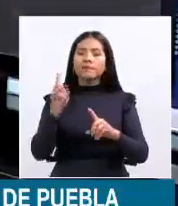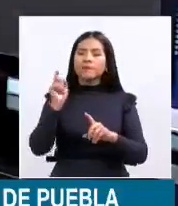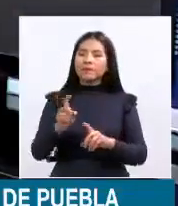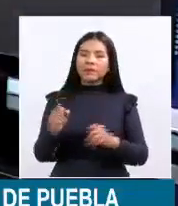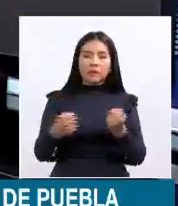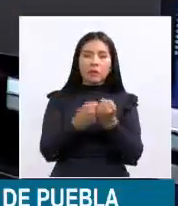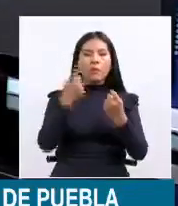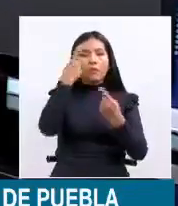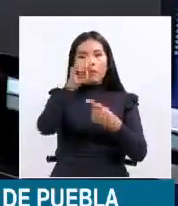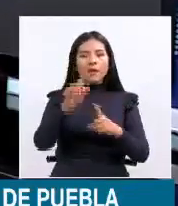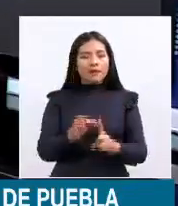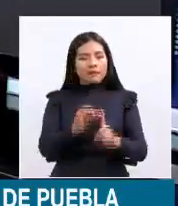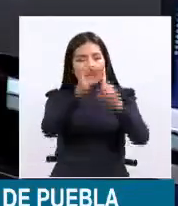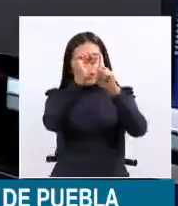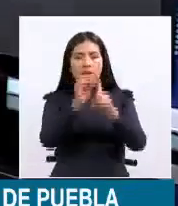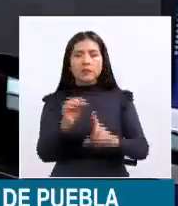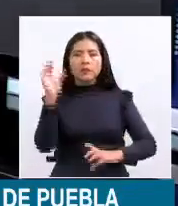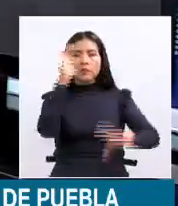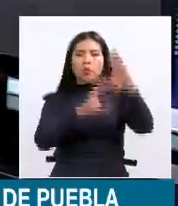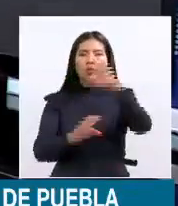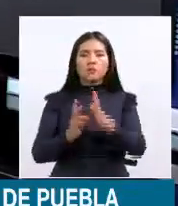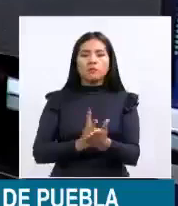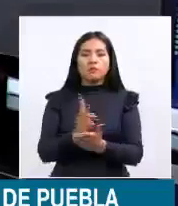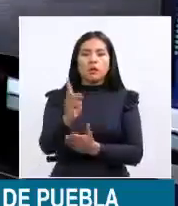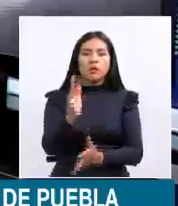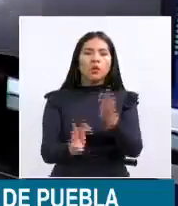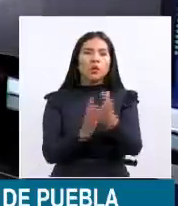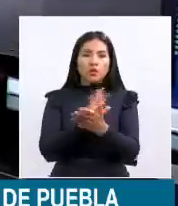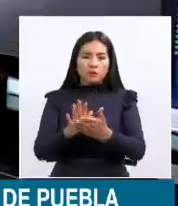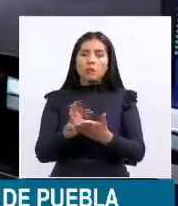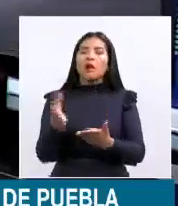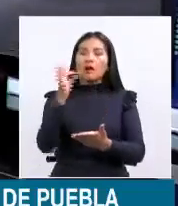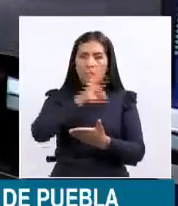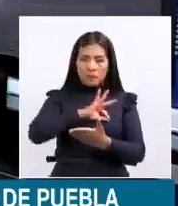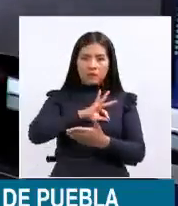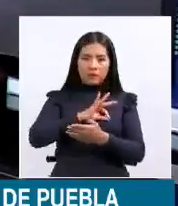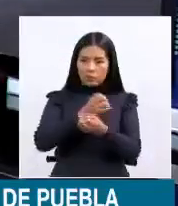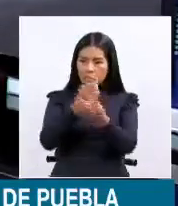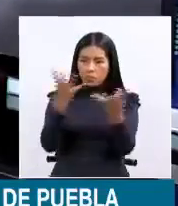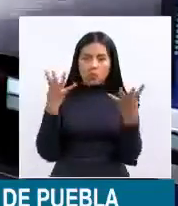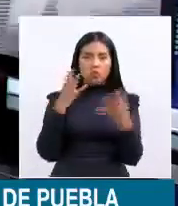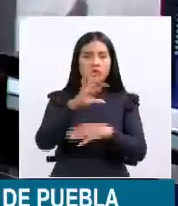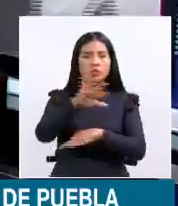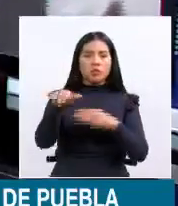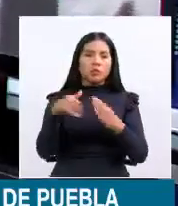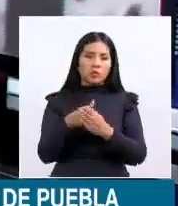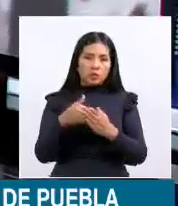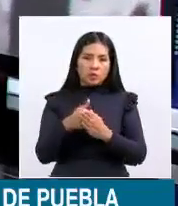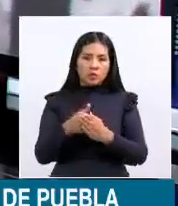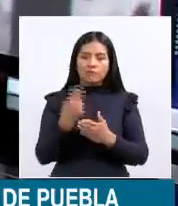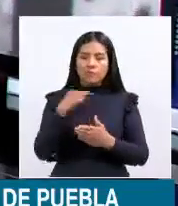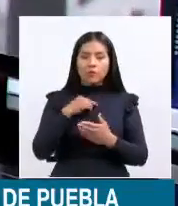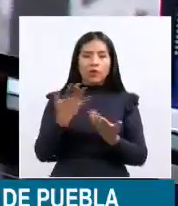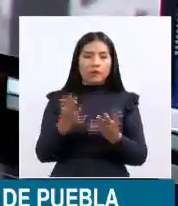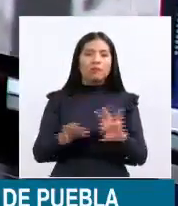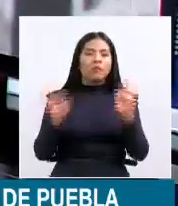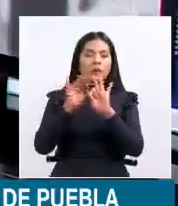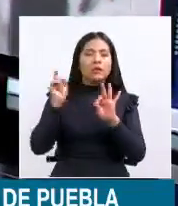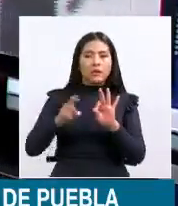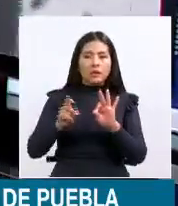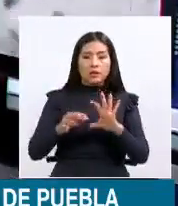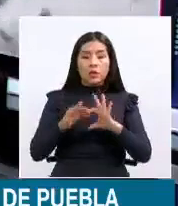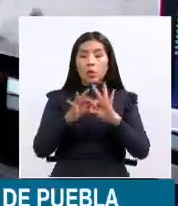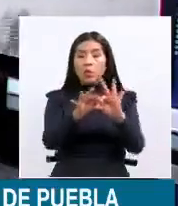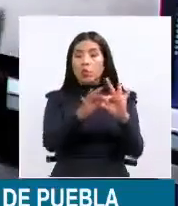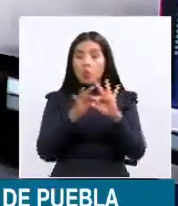y la justicia, que es lo que va a beneficiar a todas y todos, a la mayoría. Eso es lo que necesitamos en este momento, la unión